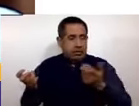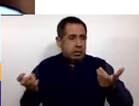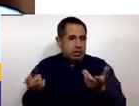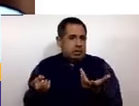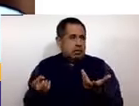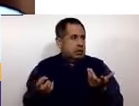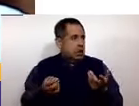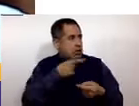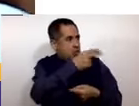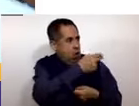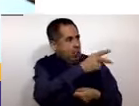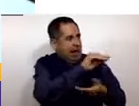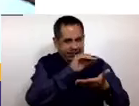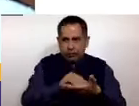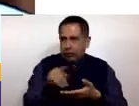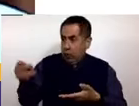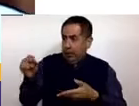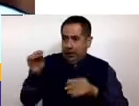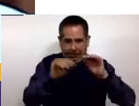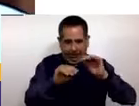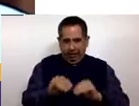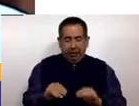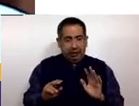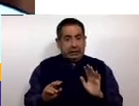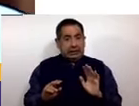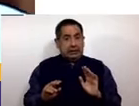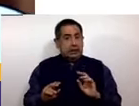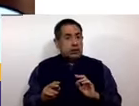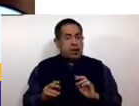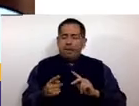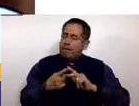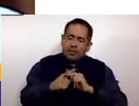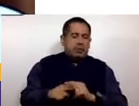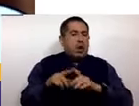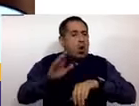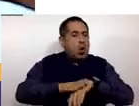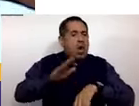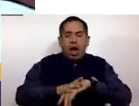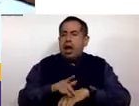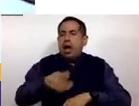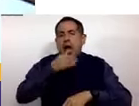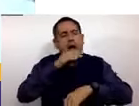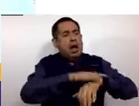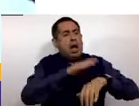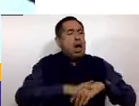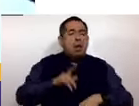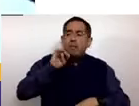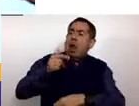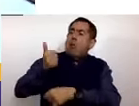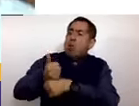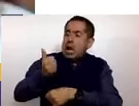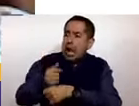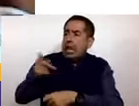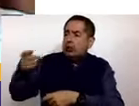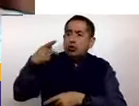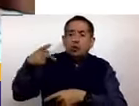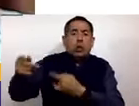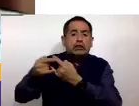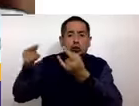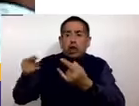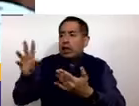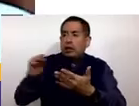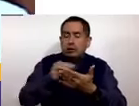importante, y lo digo desde muy al inicio, ¿no? Como estoy escribiendo un libro sobre mi abuela y no le puedo decir, o sí le tengo que